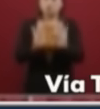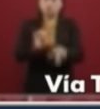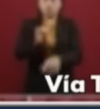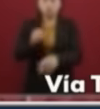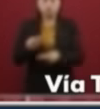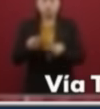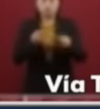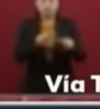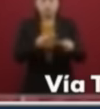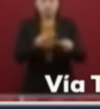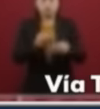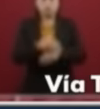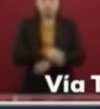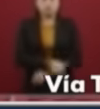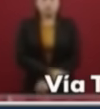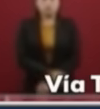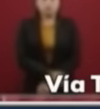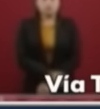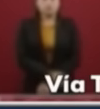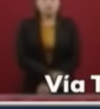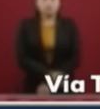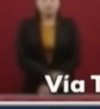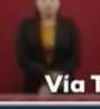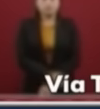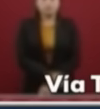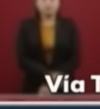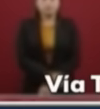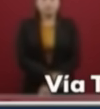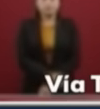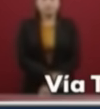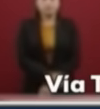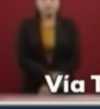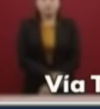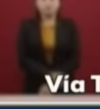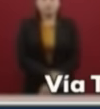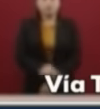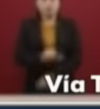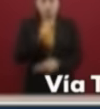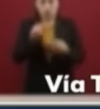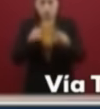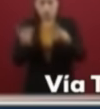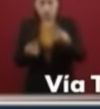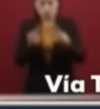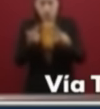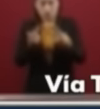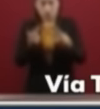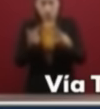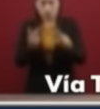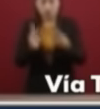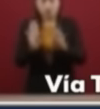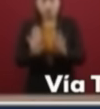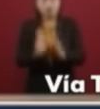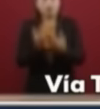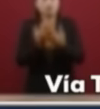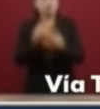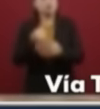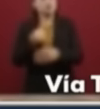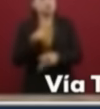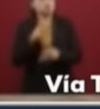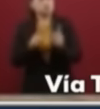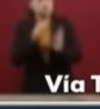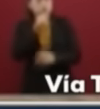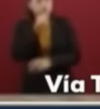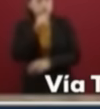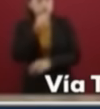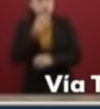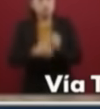Jon Stewart, Conan y muchos más, los que están diciendo... la verdad a la gente, y por eso la gente le escribe más a ustedes que a